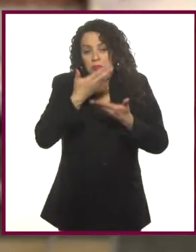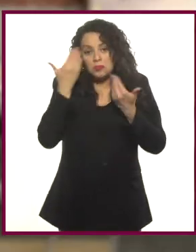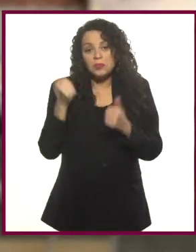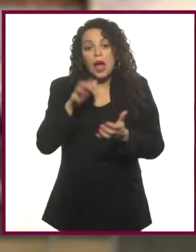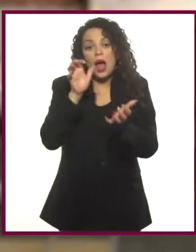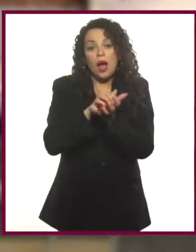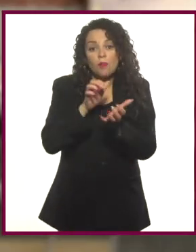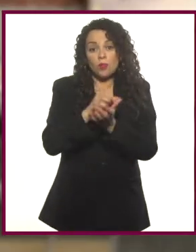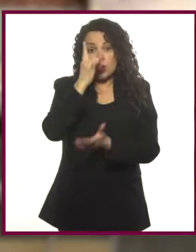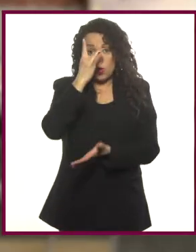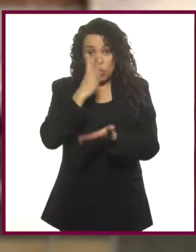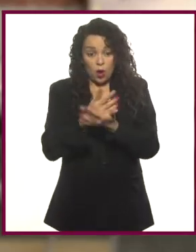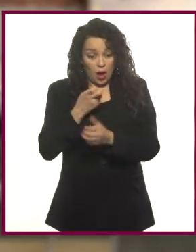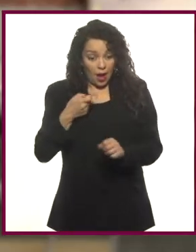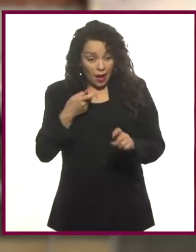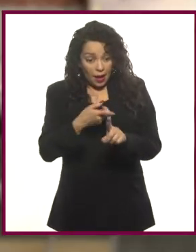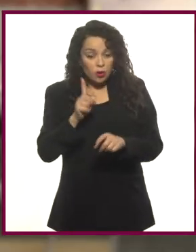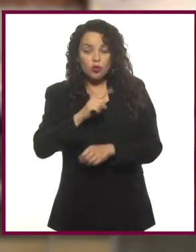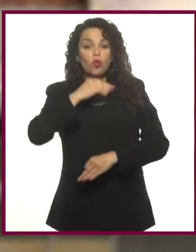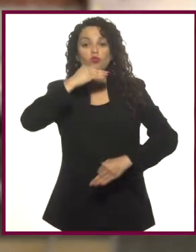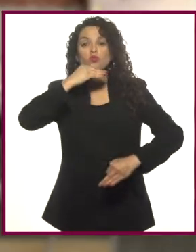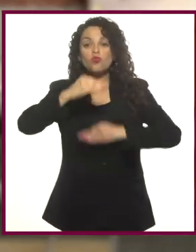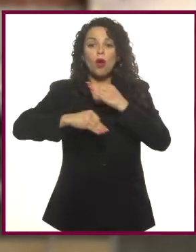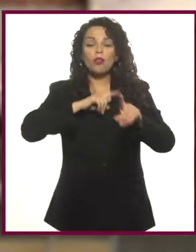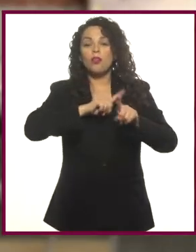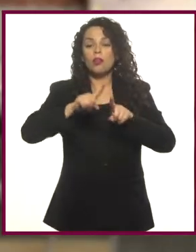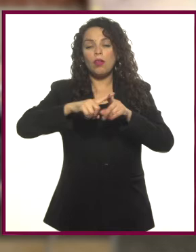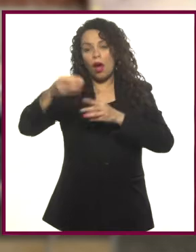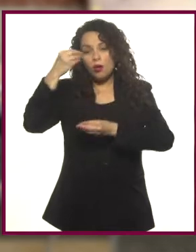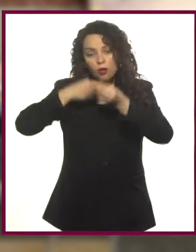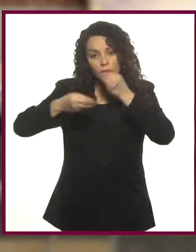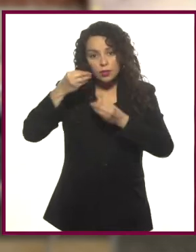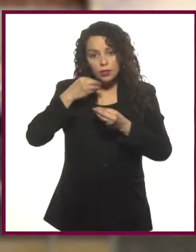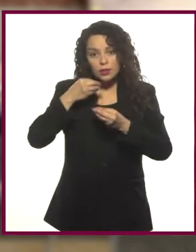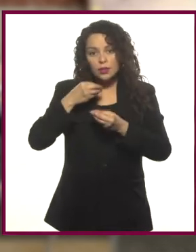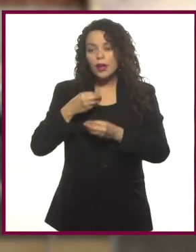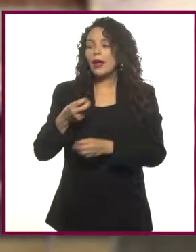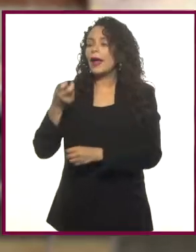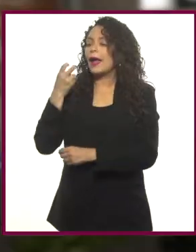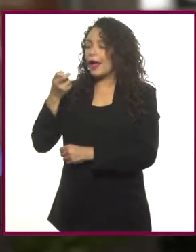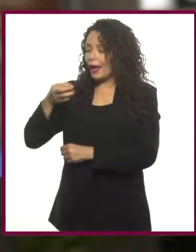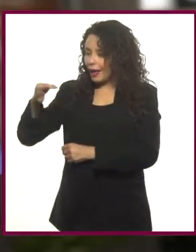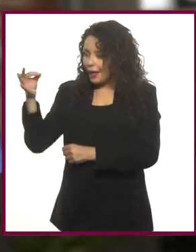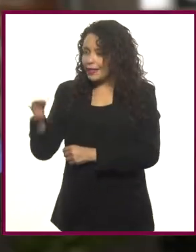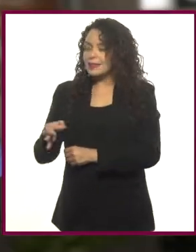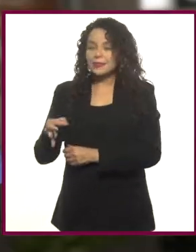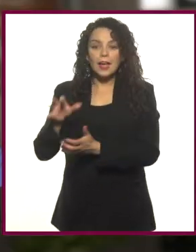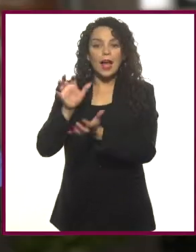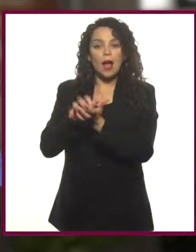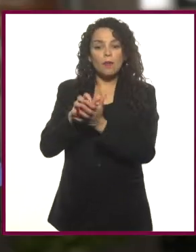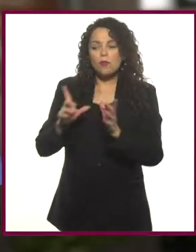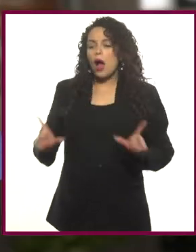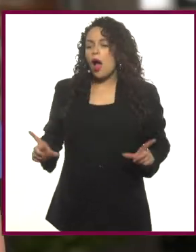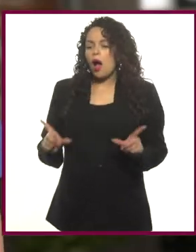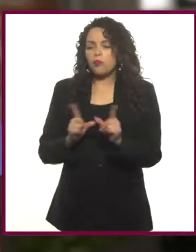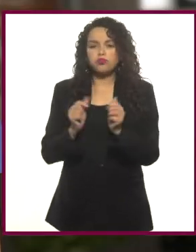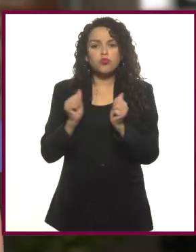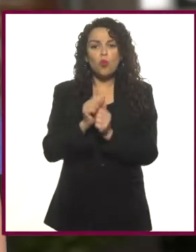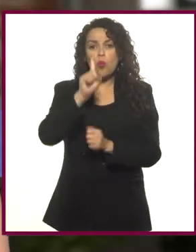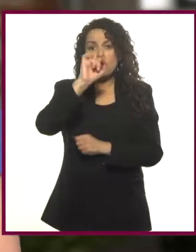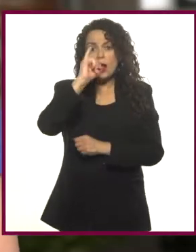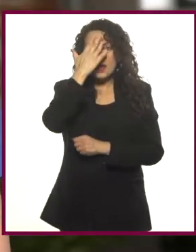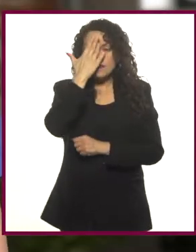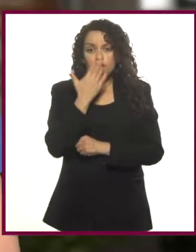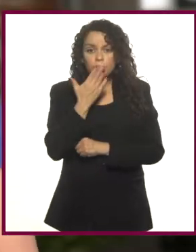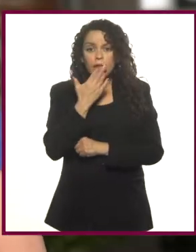Supongo que la hamburguesa se refiere no solo a las hamburguesas, sino a todo tipo de alimento. Exacto, la hamburguesa sintetiza en un